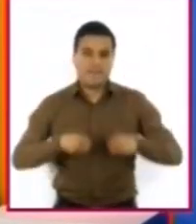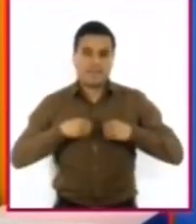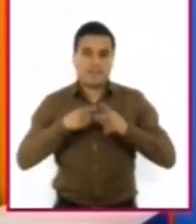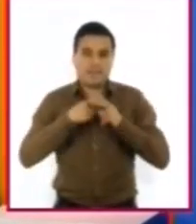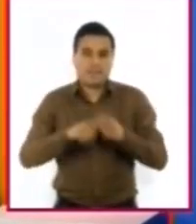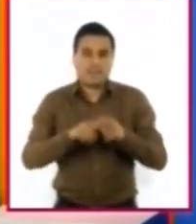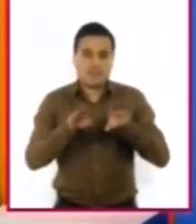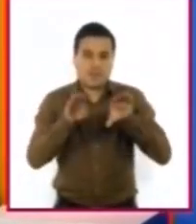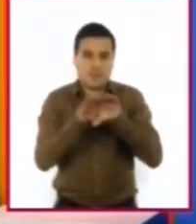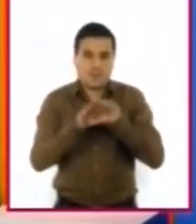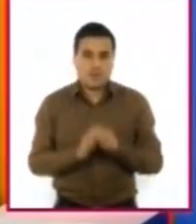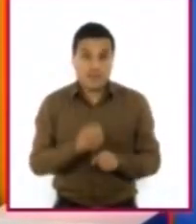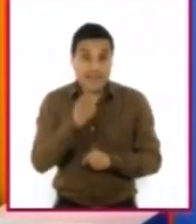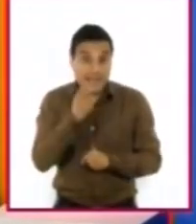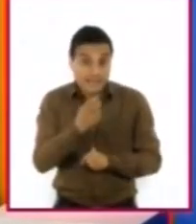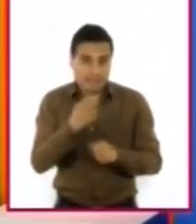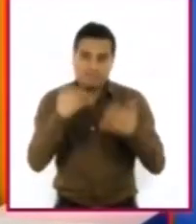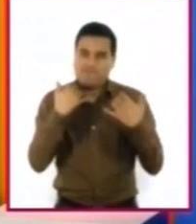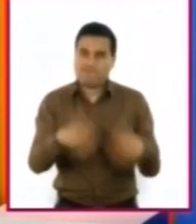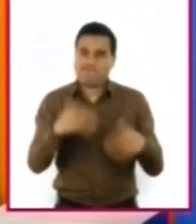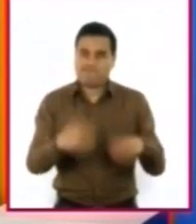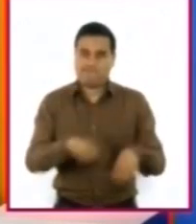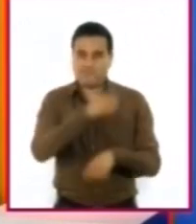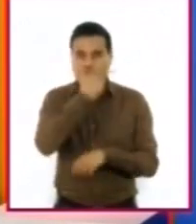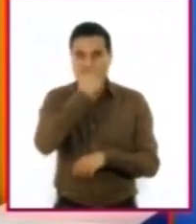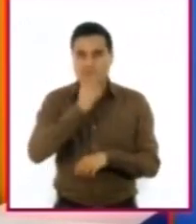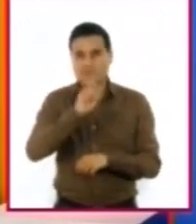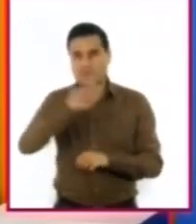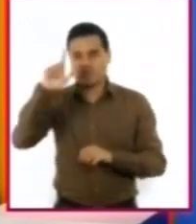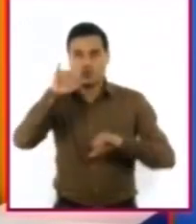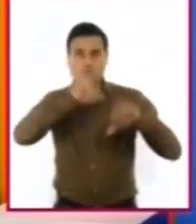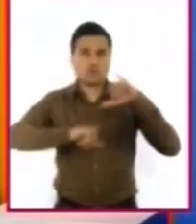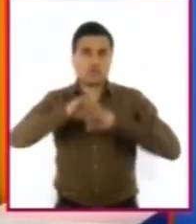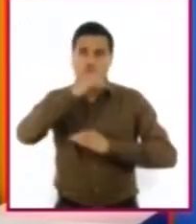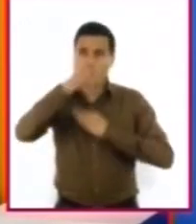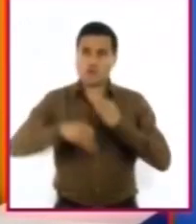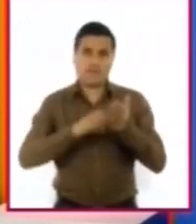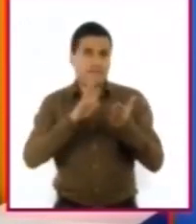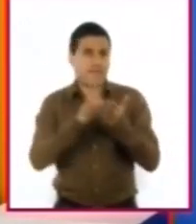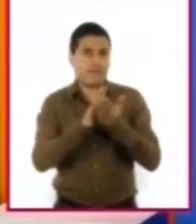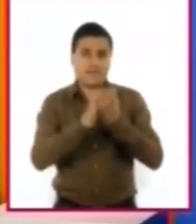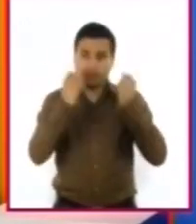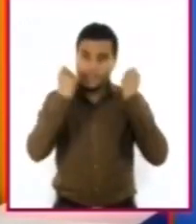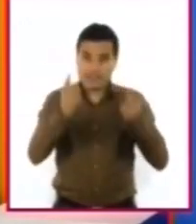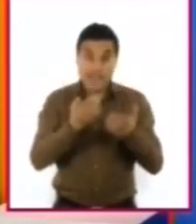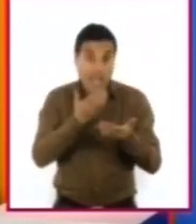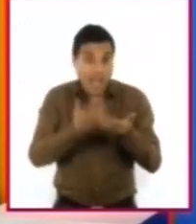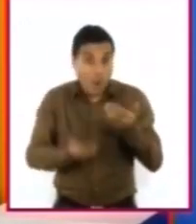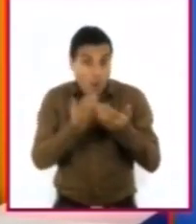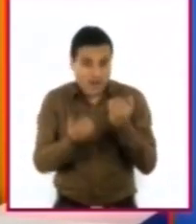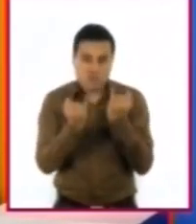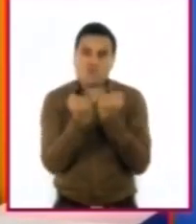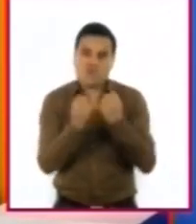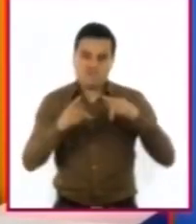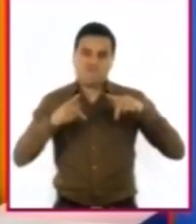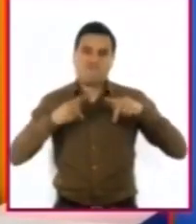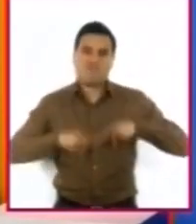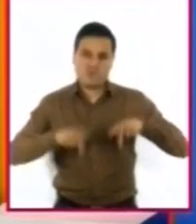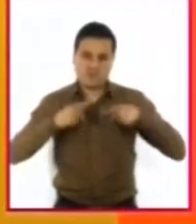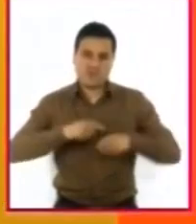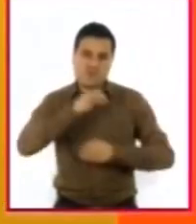se convirtió en el más célebre naturalista. Todos los científicos le felicitaron y aún en nuestros días estudiamos y admiramos su grandísimo